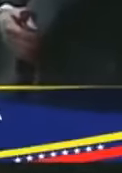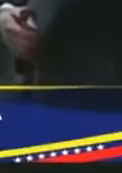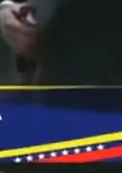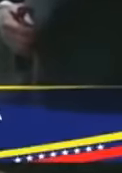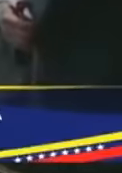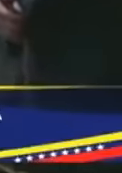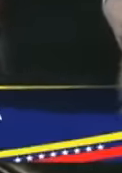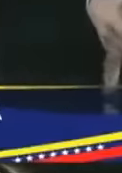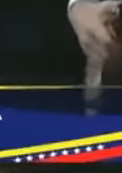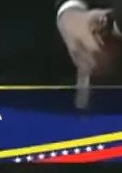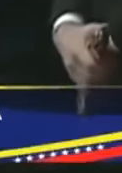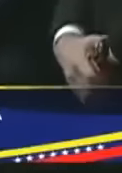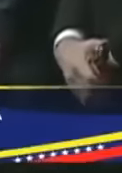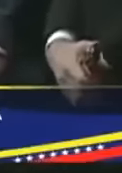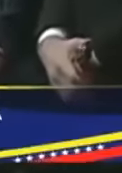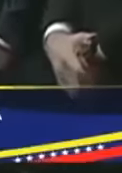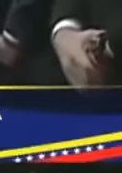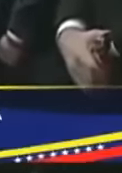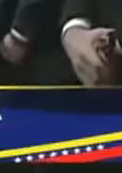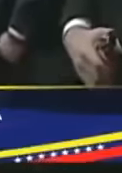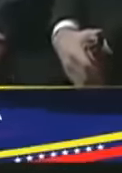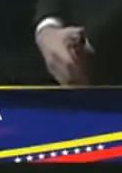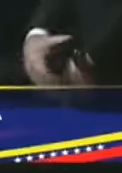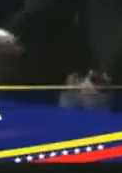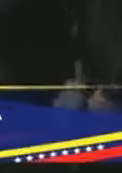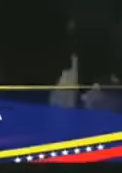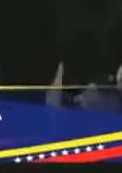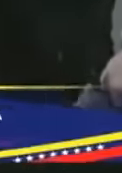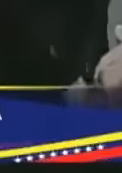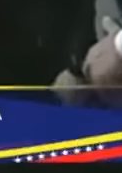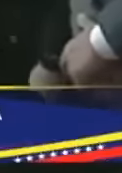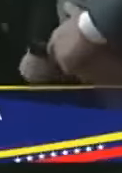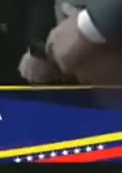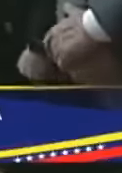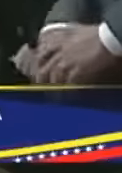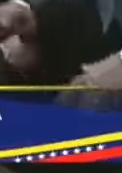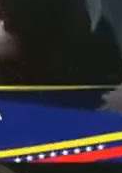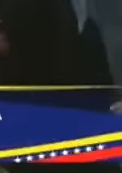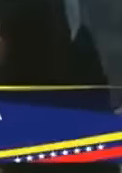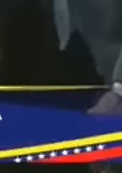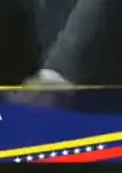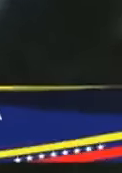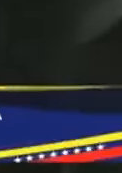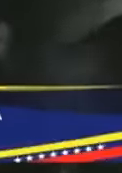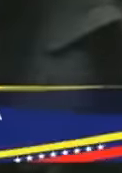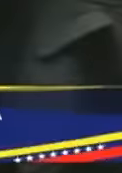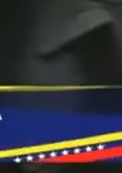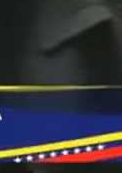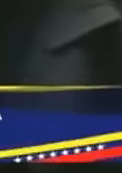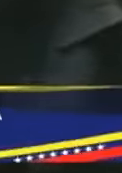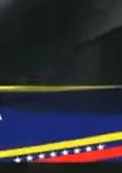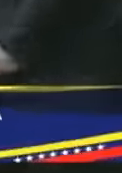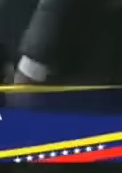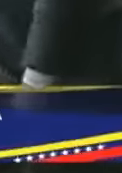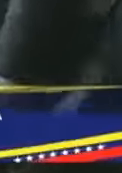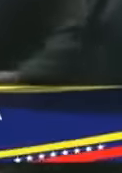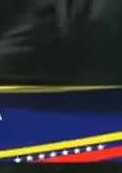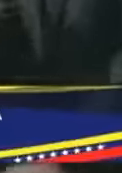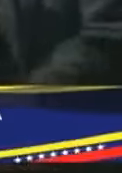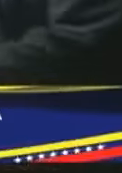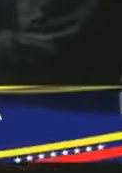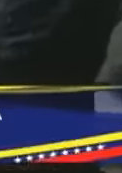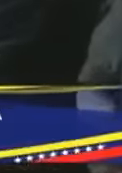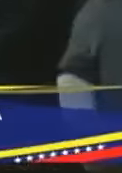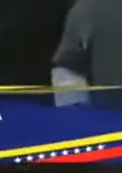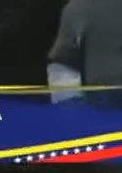las preguntas continúa el presidente saludando a Antonio Ecarria, los representantes de la oposición venezolana que están presentes en la